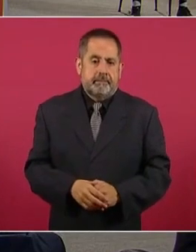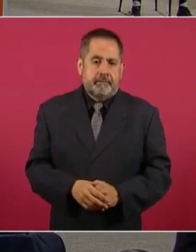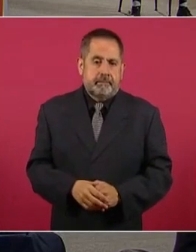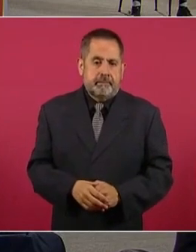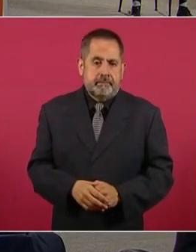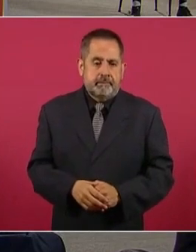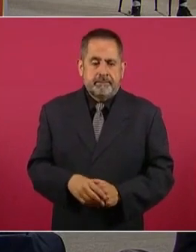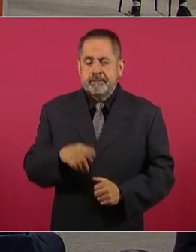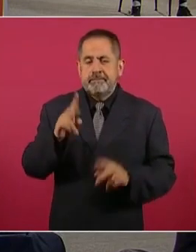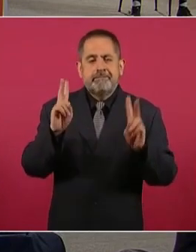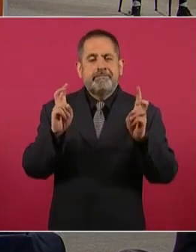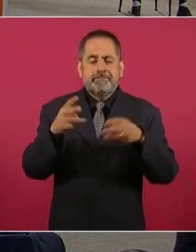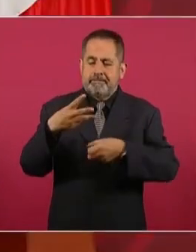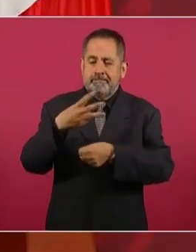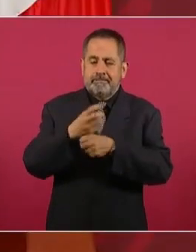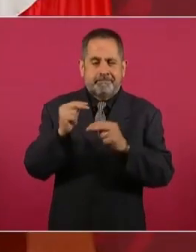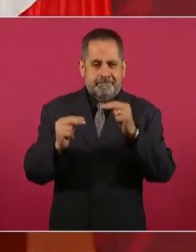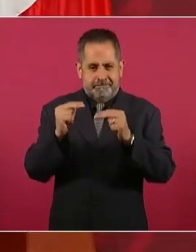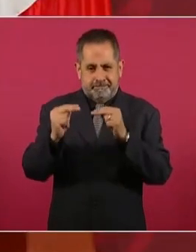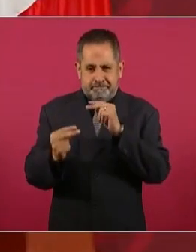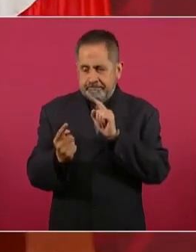Tercer nivel de atención.